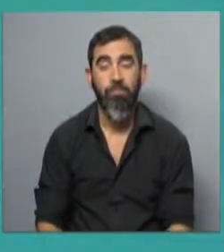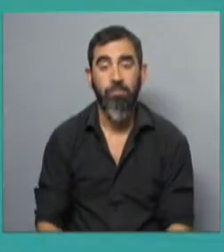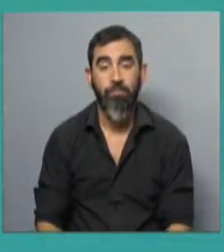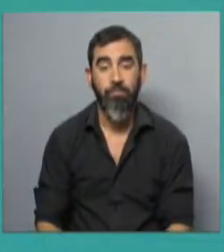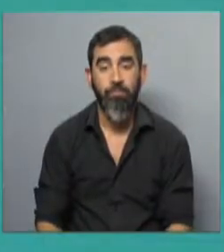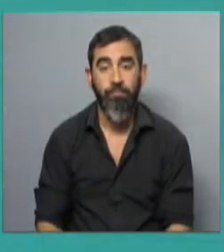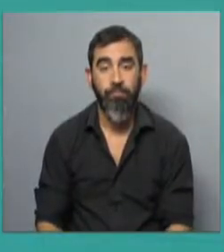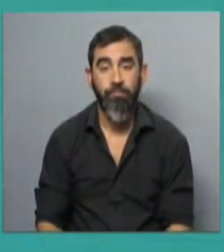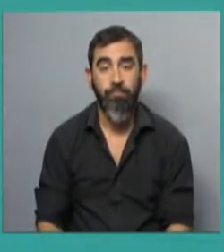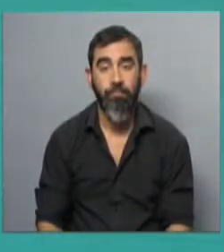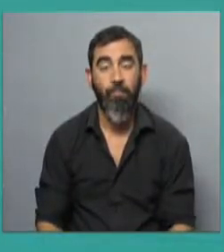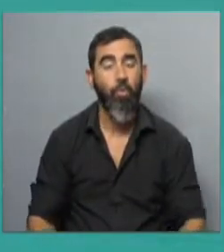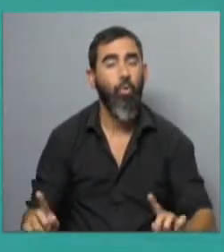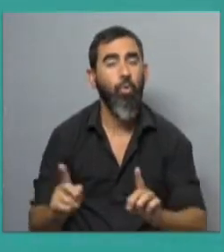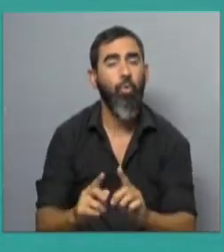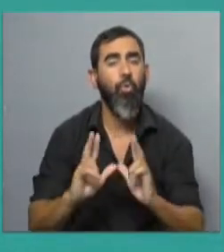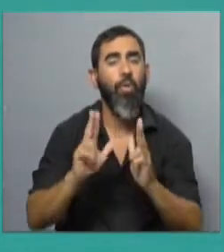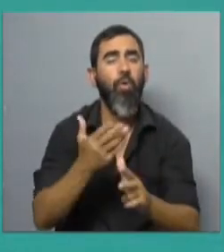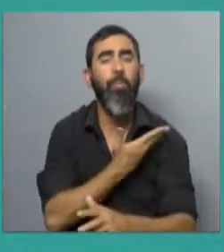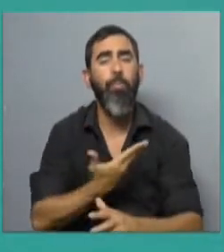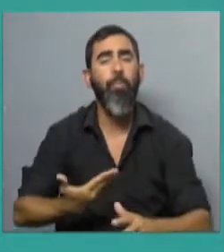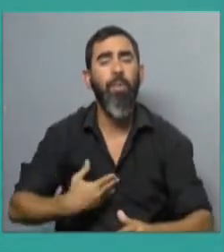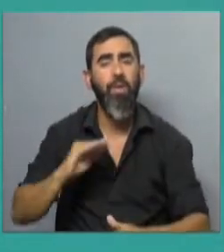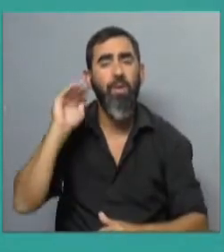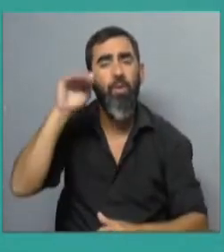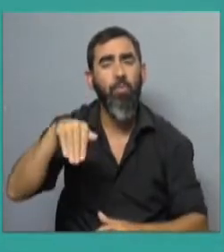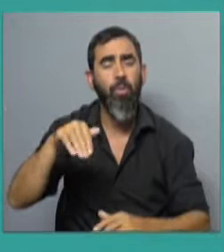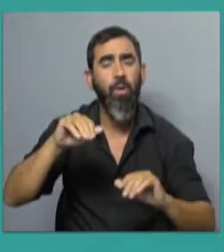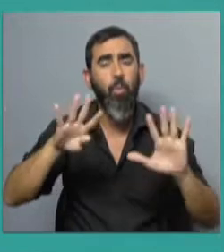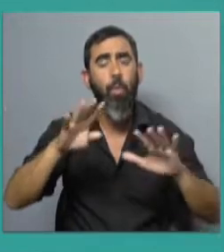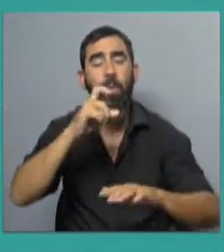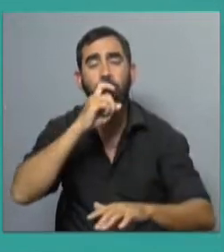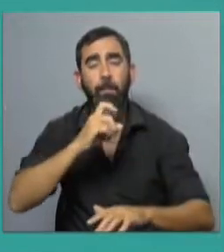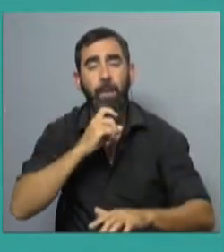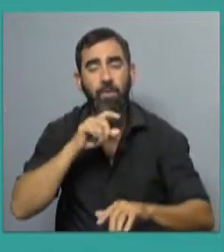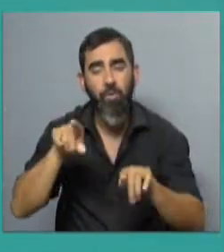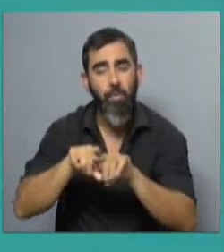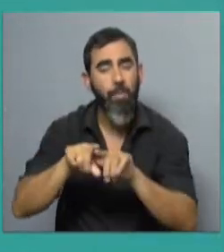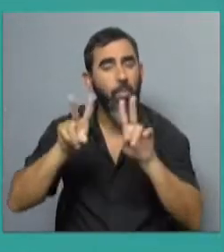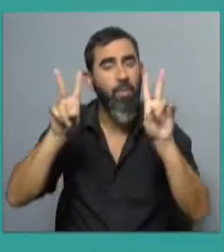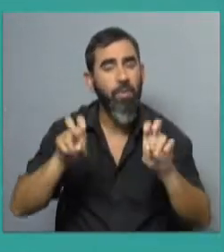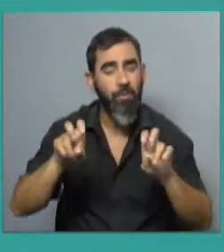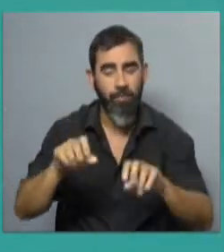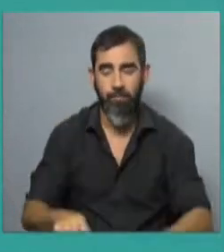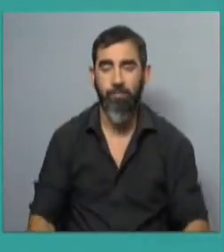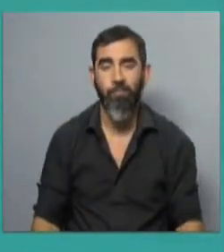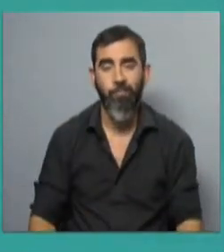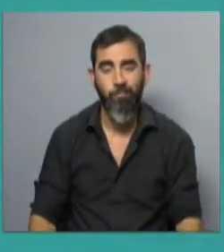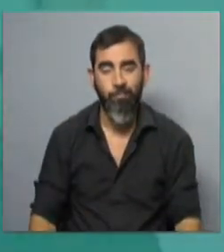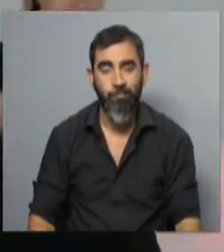Ahora repasamos un fragmento de lo que decía el presidente de la República el 9 de marzo sobre este tema, punto de partida de la actual